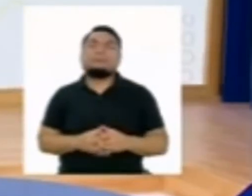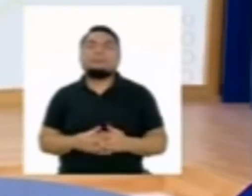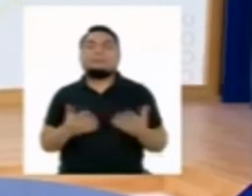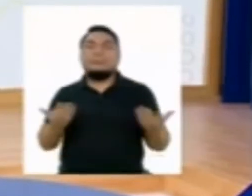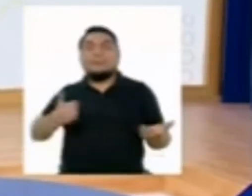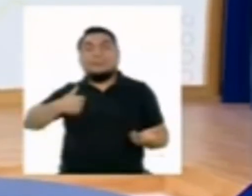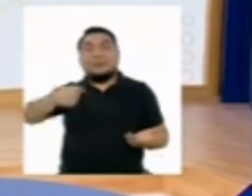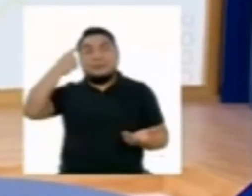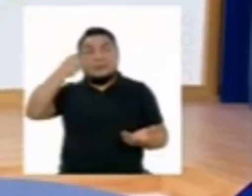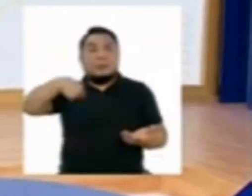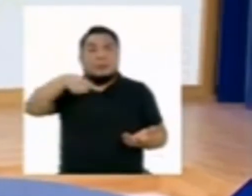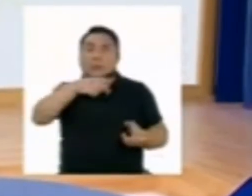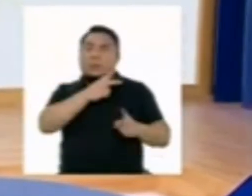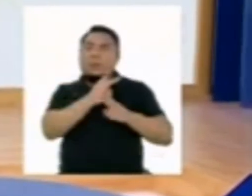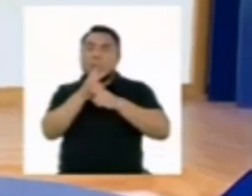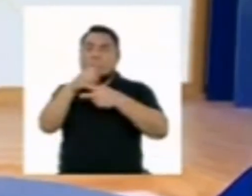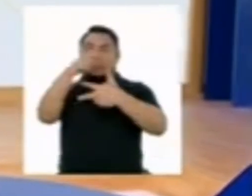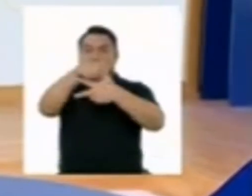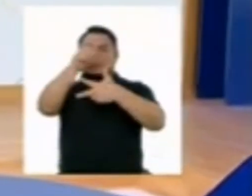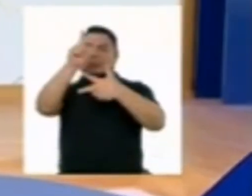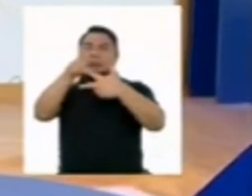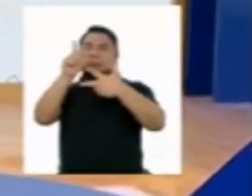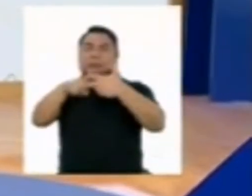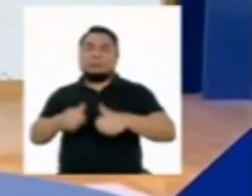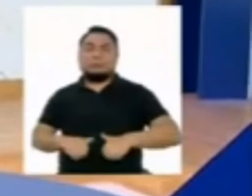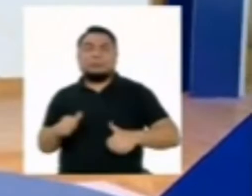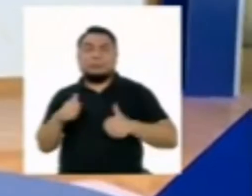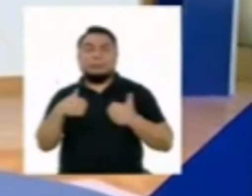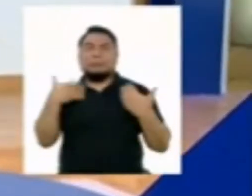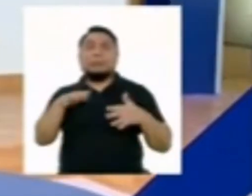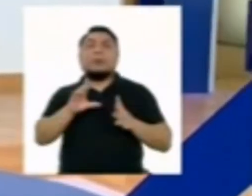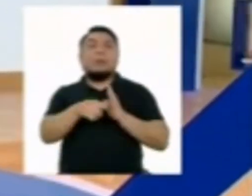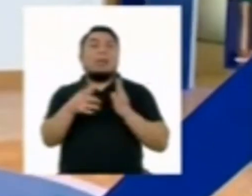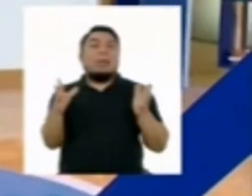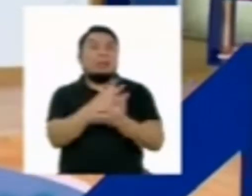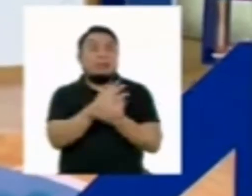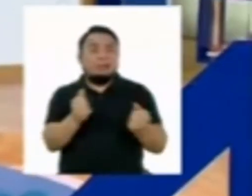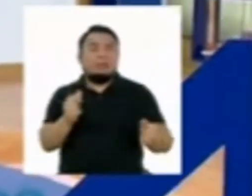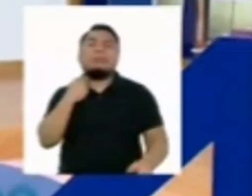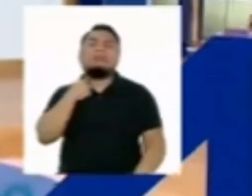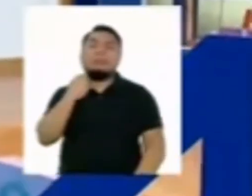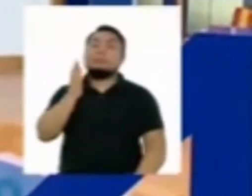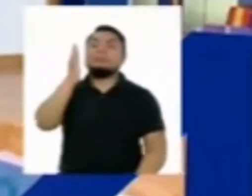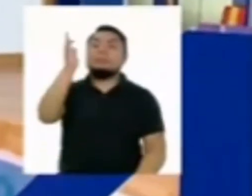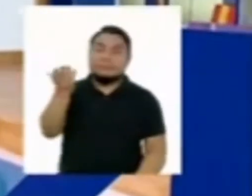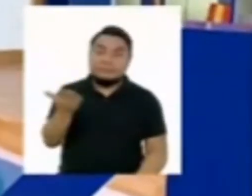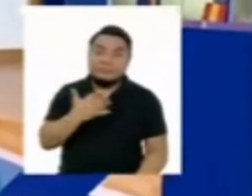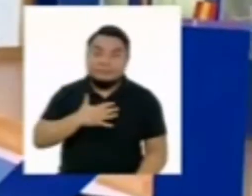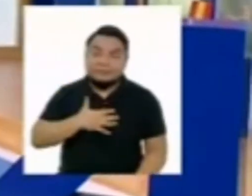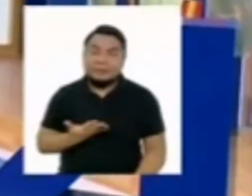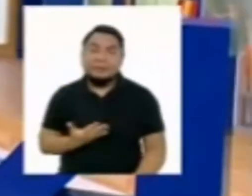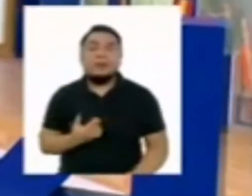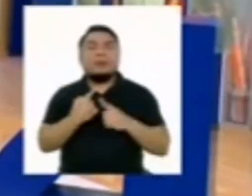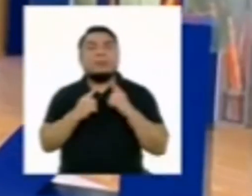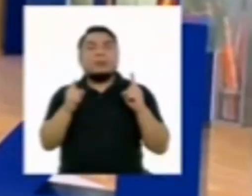Veo que si no armonizamos esos 3 aspectos de la vida, estaremos perjudicando nuestro propio bienestar. Pero supongo que existen